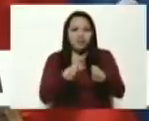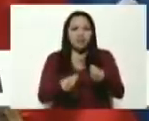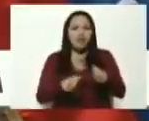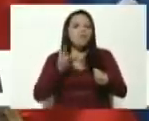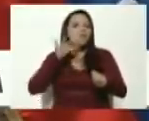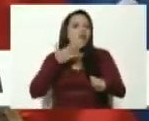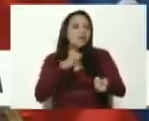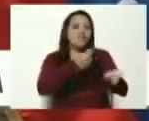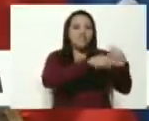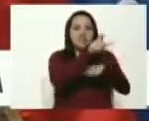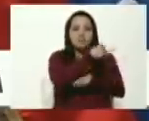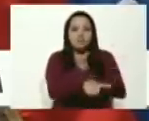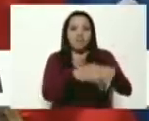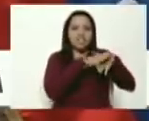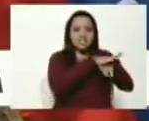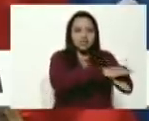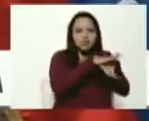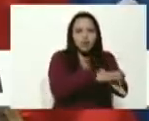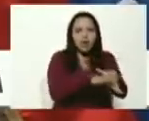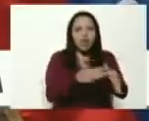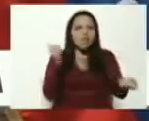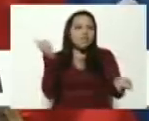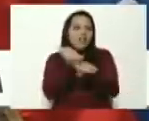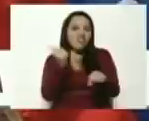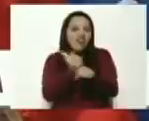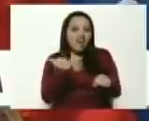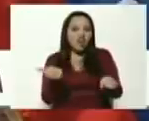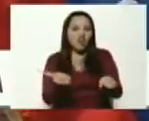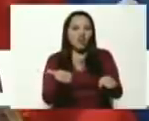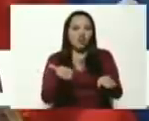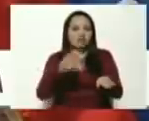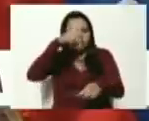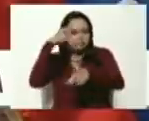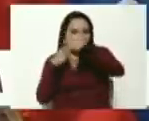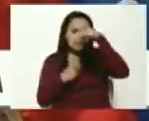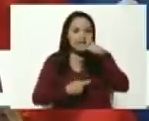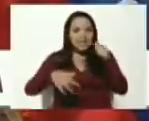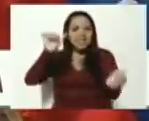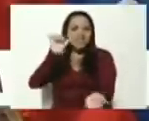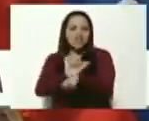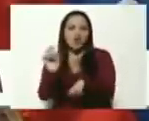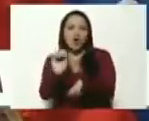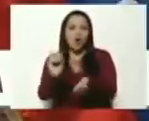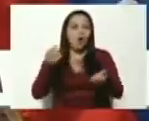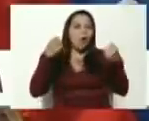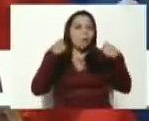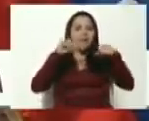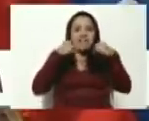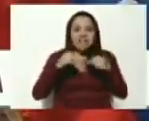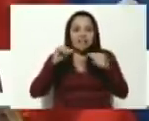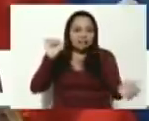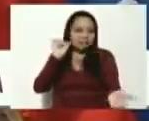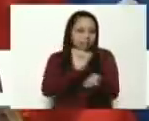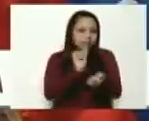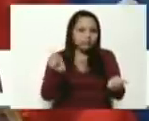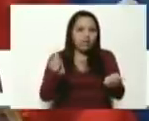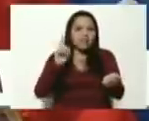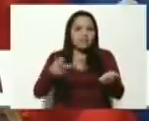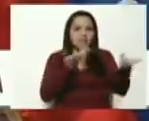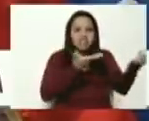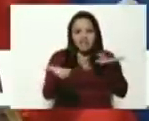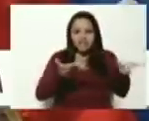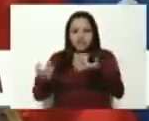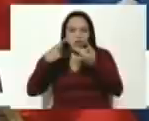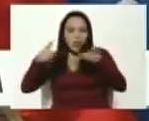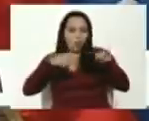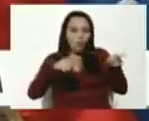sexual, trabajo o servicio forzado, la esclavitud o las prácticas análogas a la esclavitud, la servidumbre o